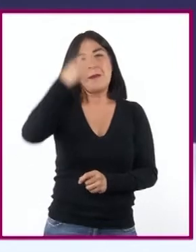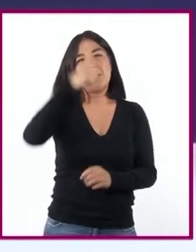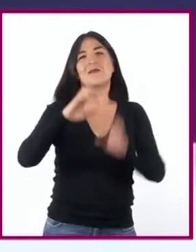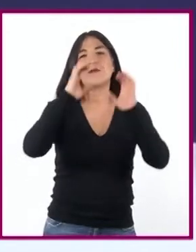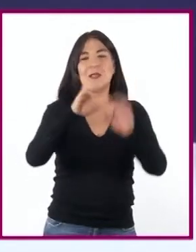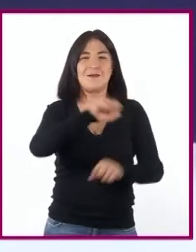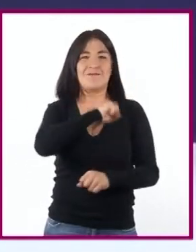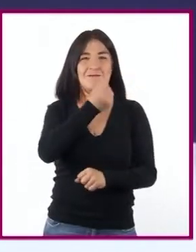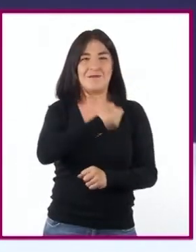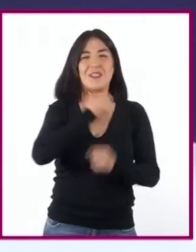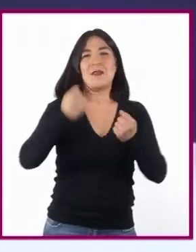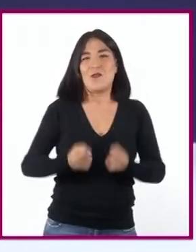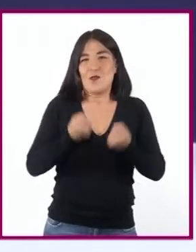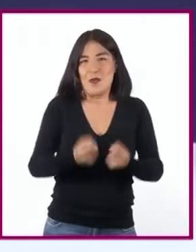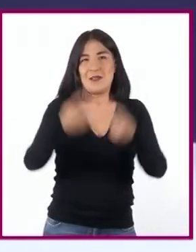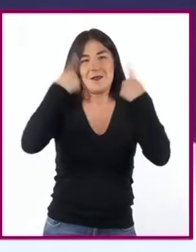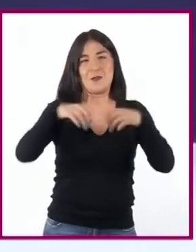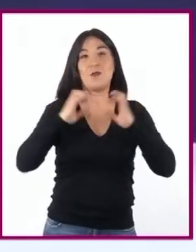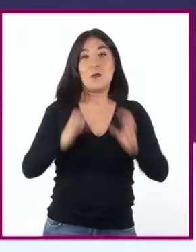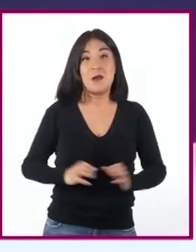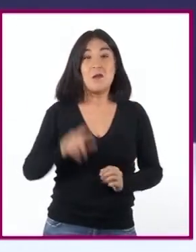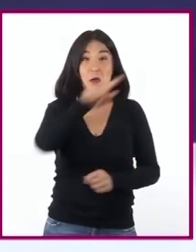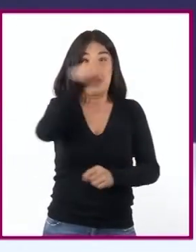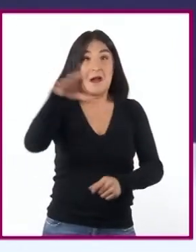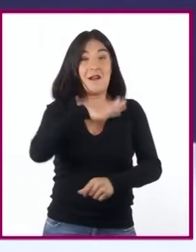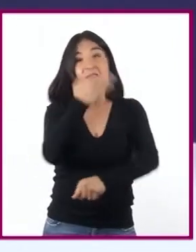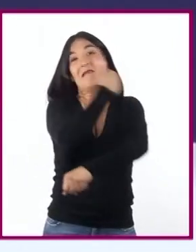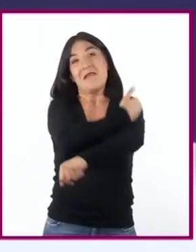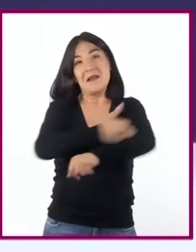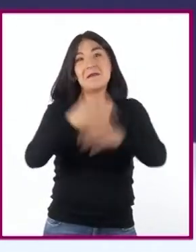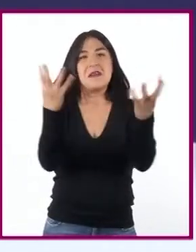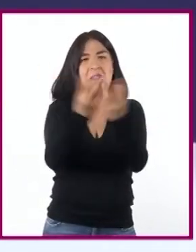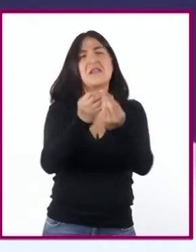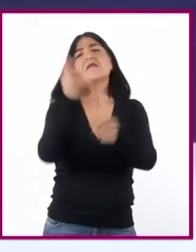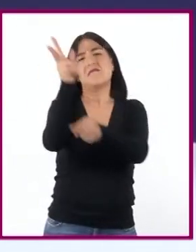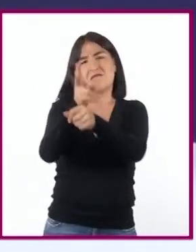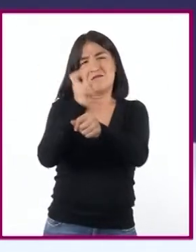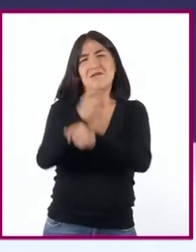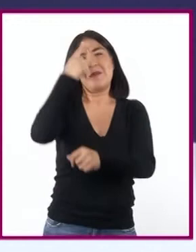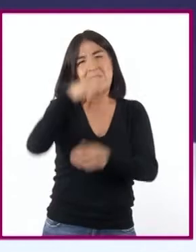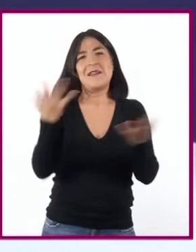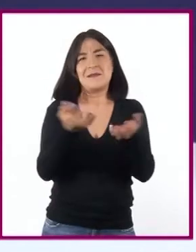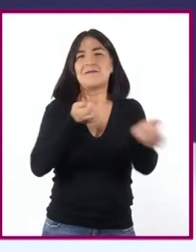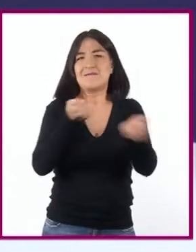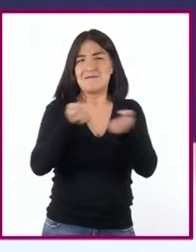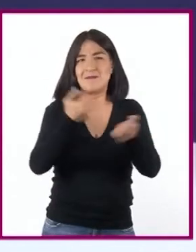fortalecer su cuerpo. Si están en compañía de alguien de su familia, invítenlo a hacer yoga